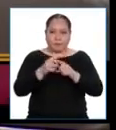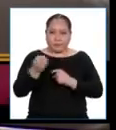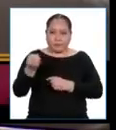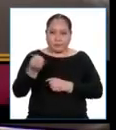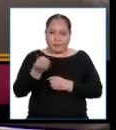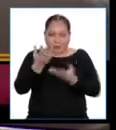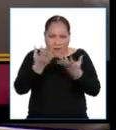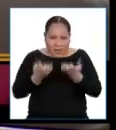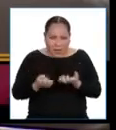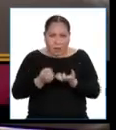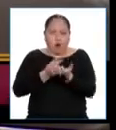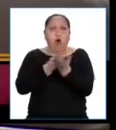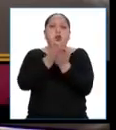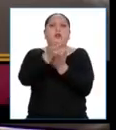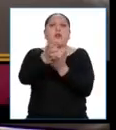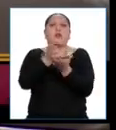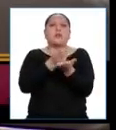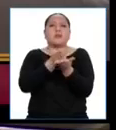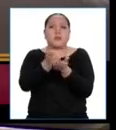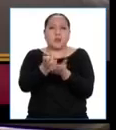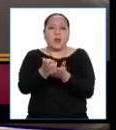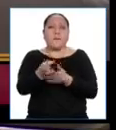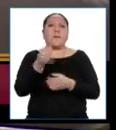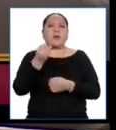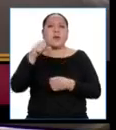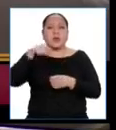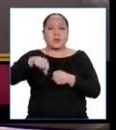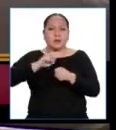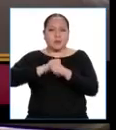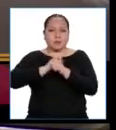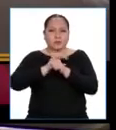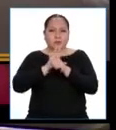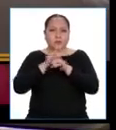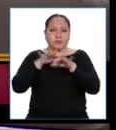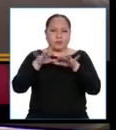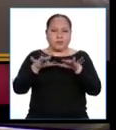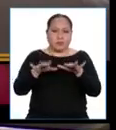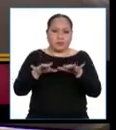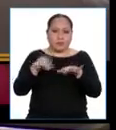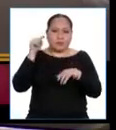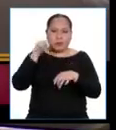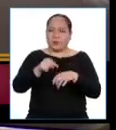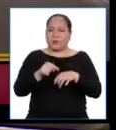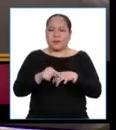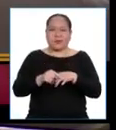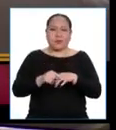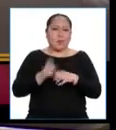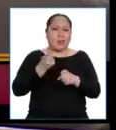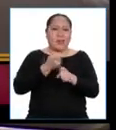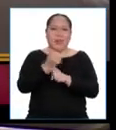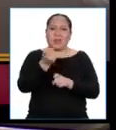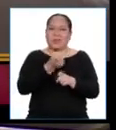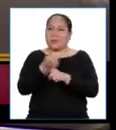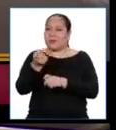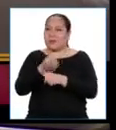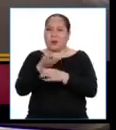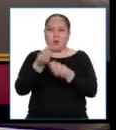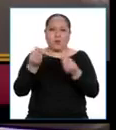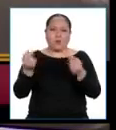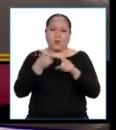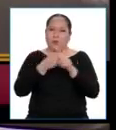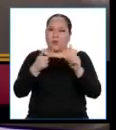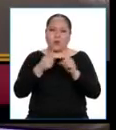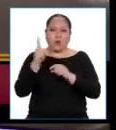sinceramiento, porque actualmente la pandemia ha golpeado de tal manera, pero que no hay realmente